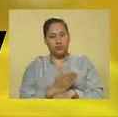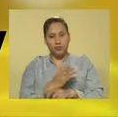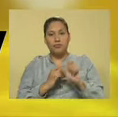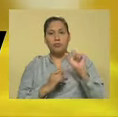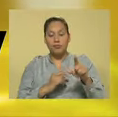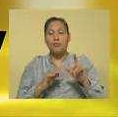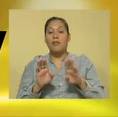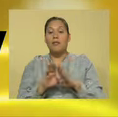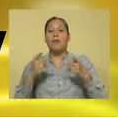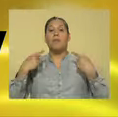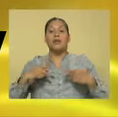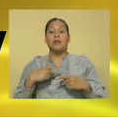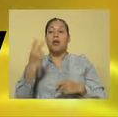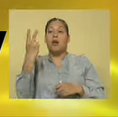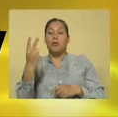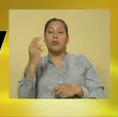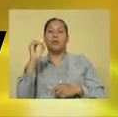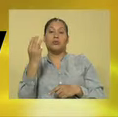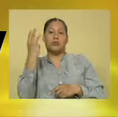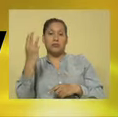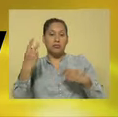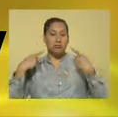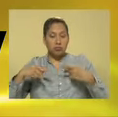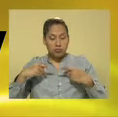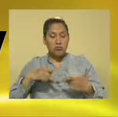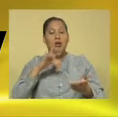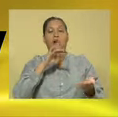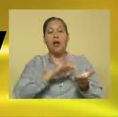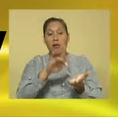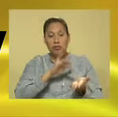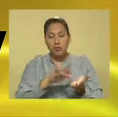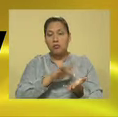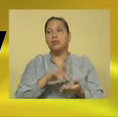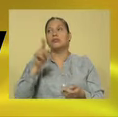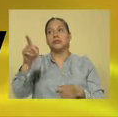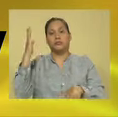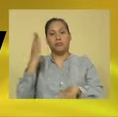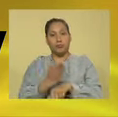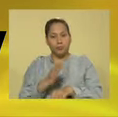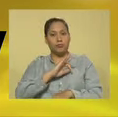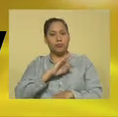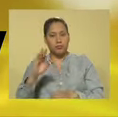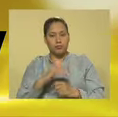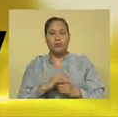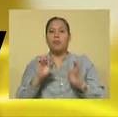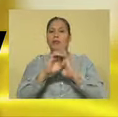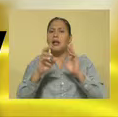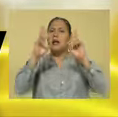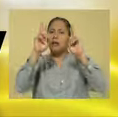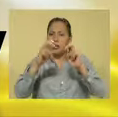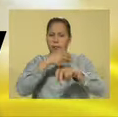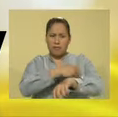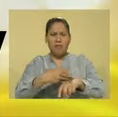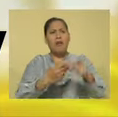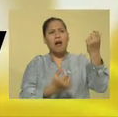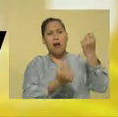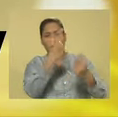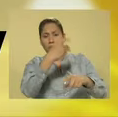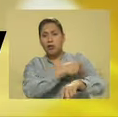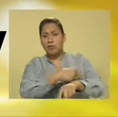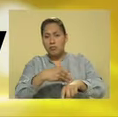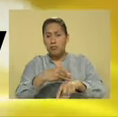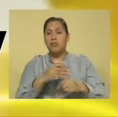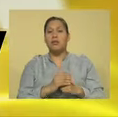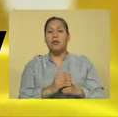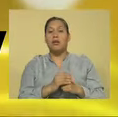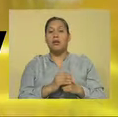de dos o más personas hemos visto casos de familias estamos hablando de violencia familiar donde se